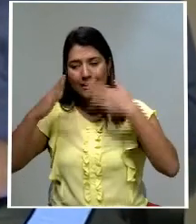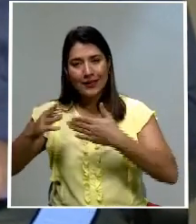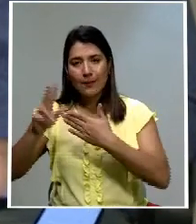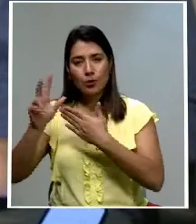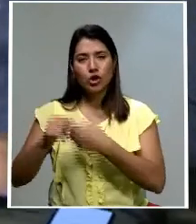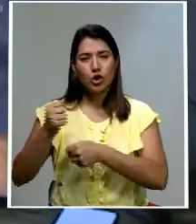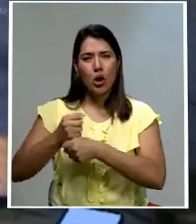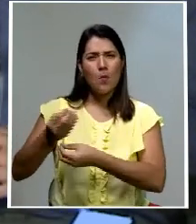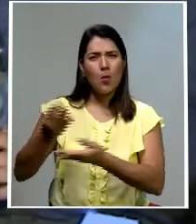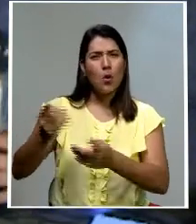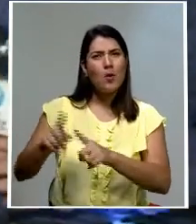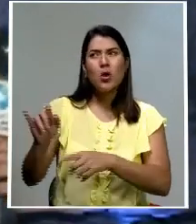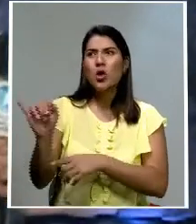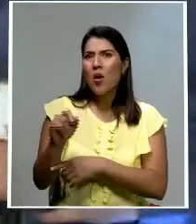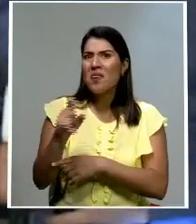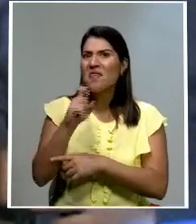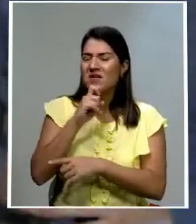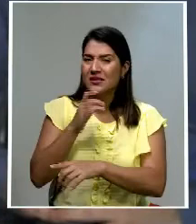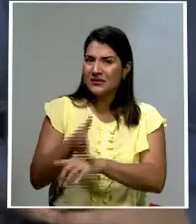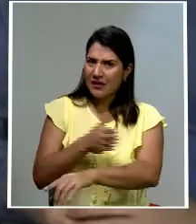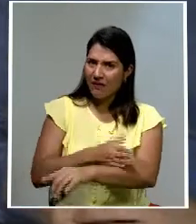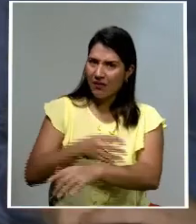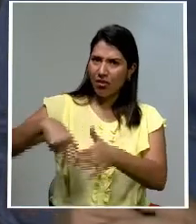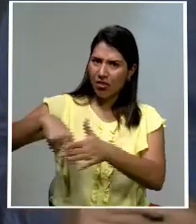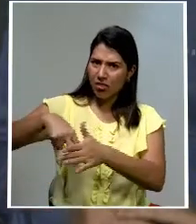Elian, muy buenas noches. Muy buenas noches, David.